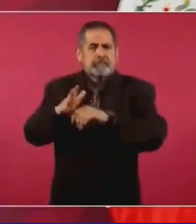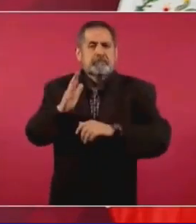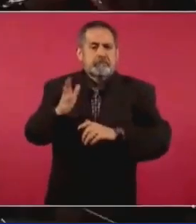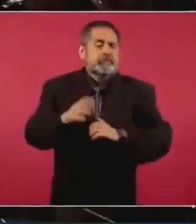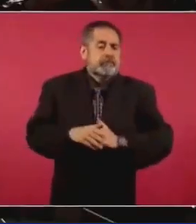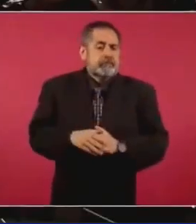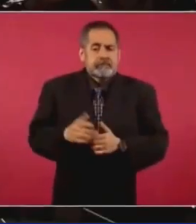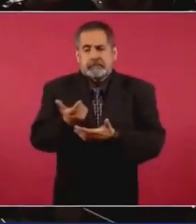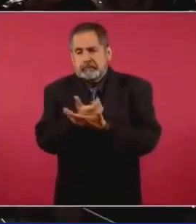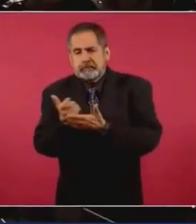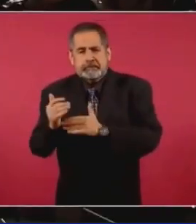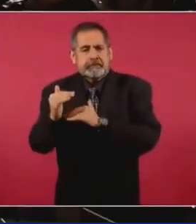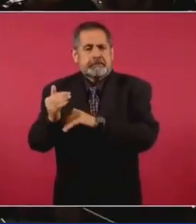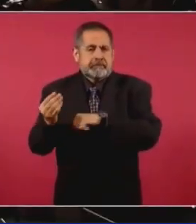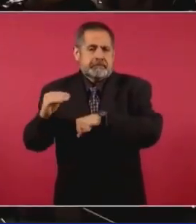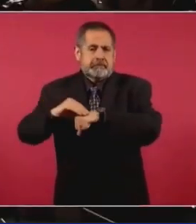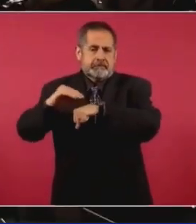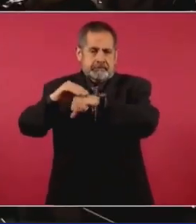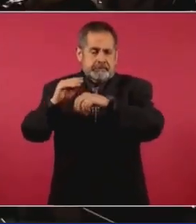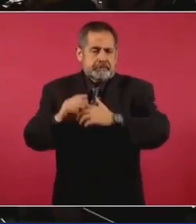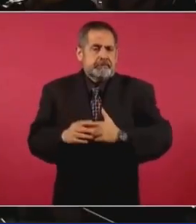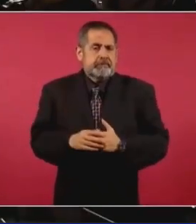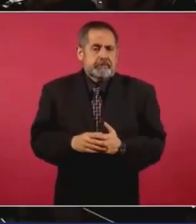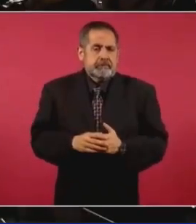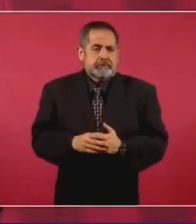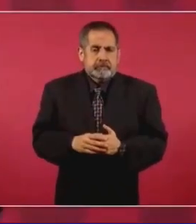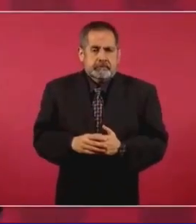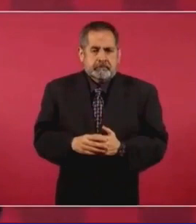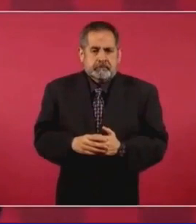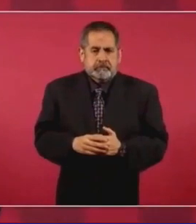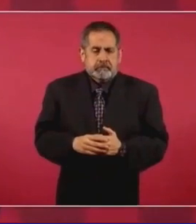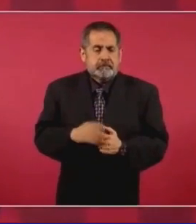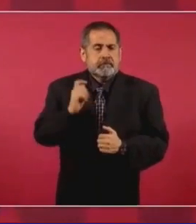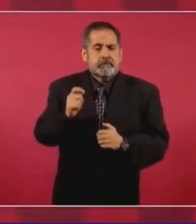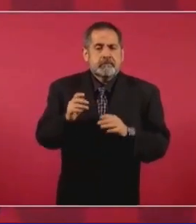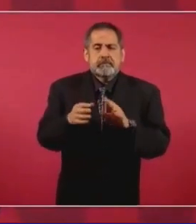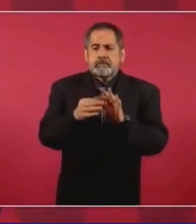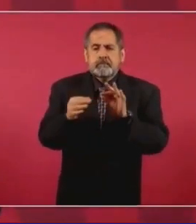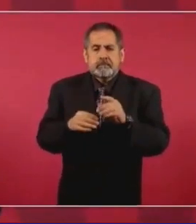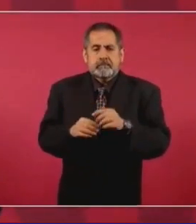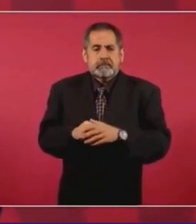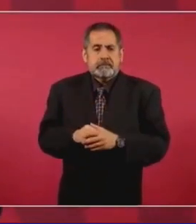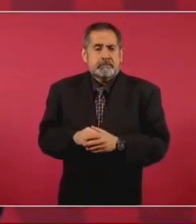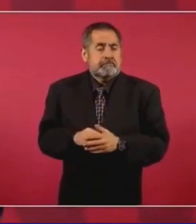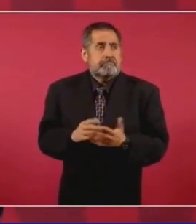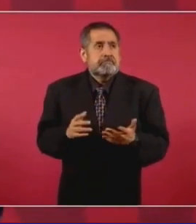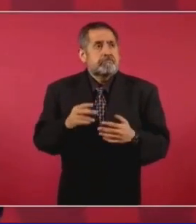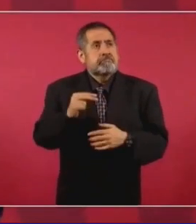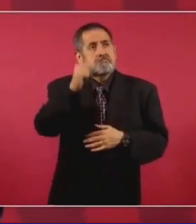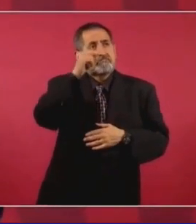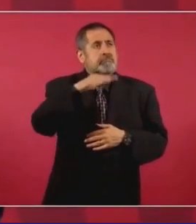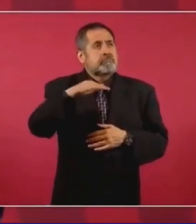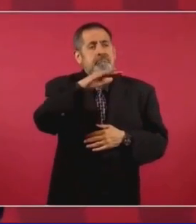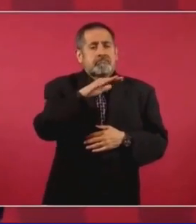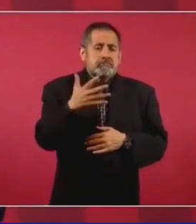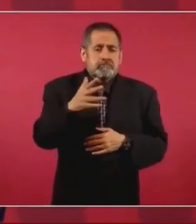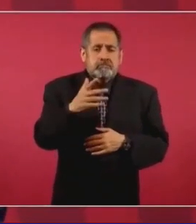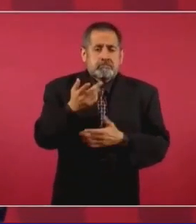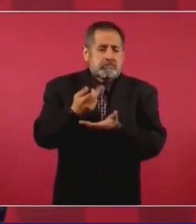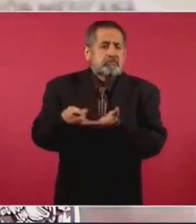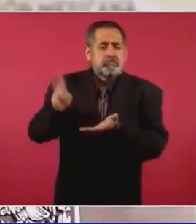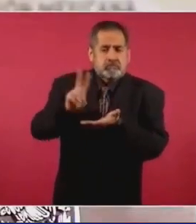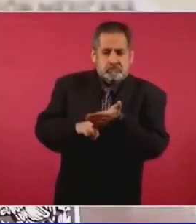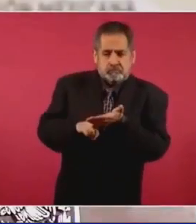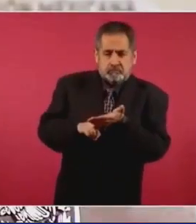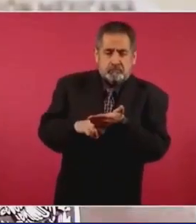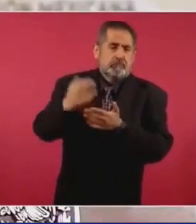El salario mínimo en el norte es pues casi el doble del